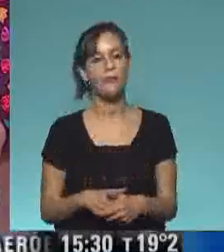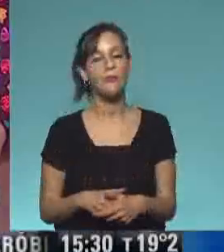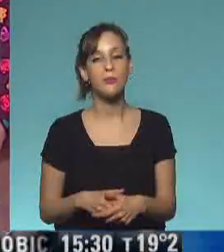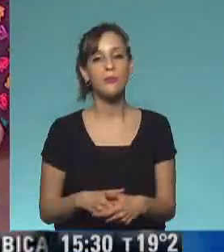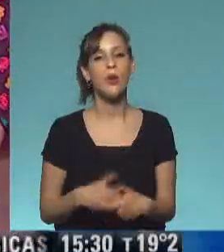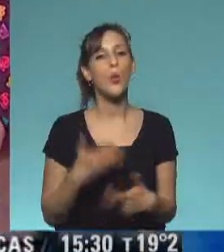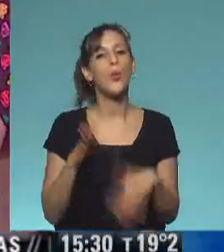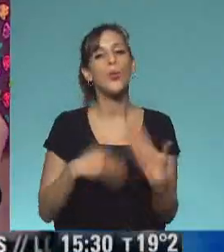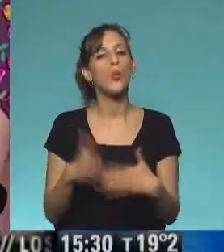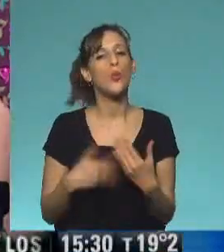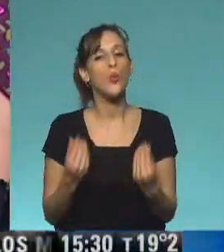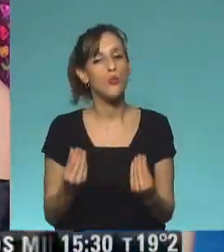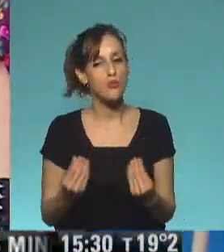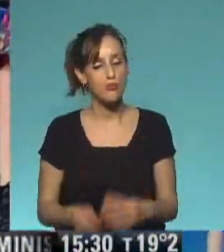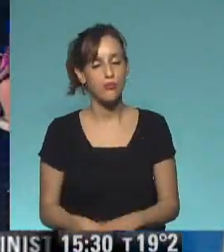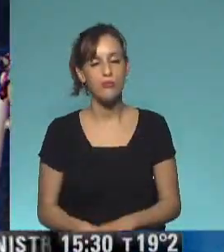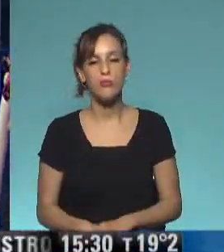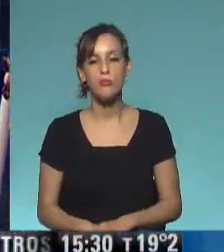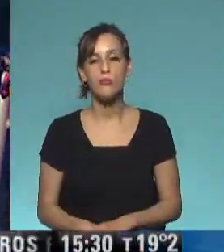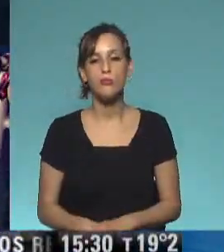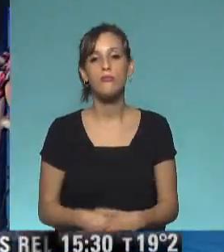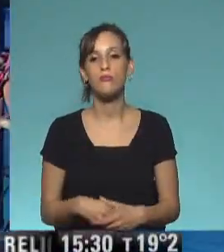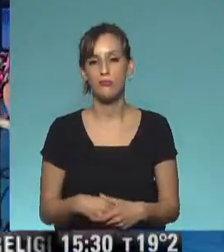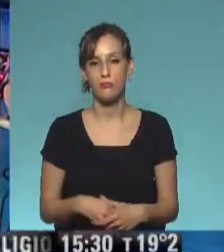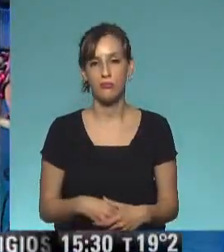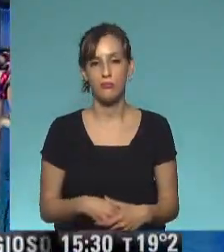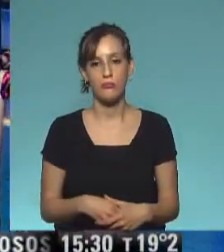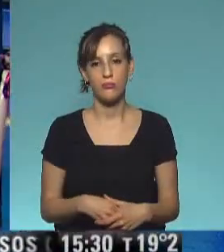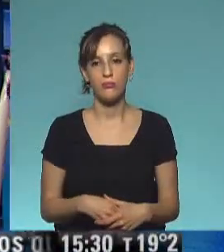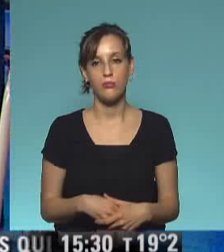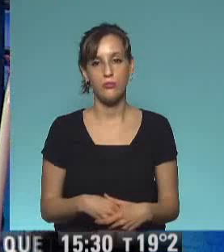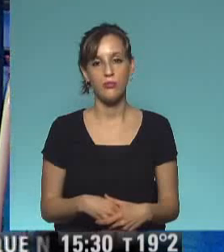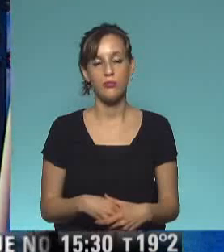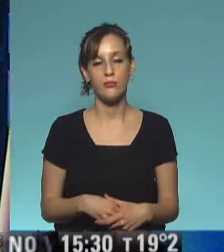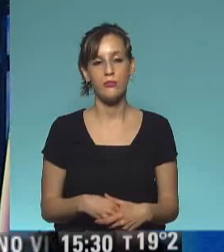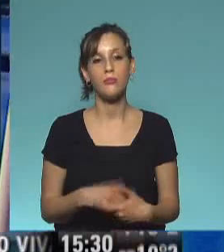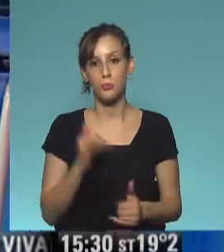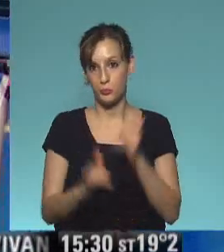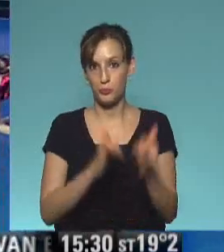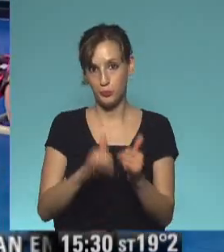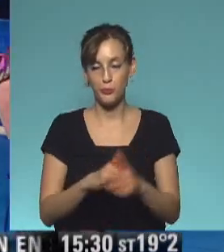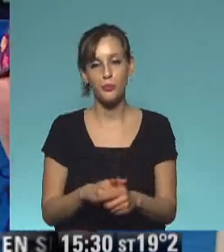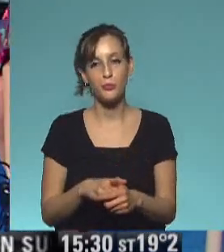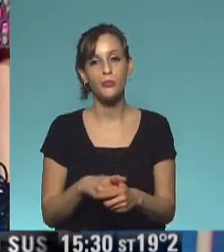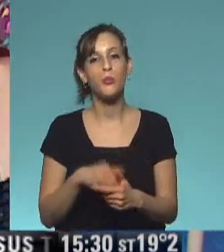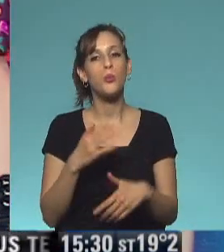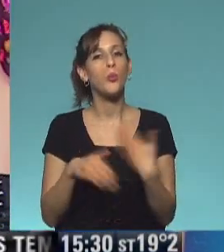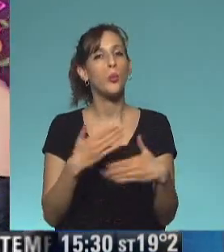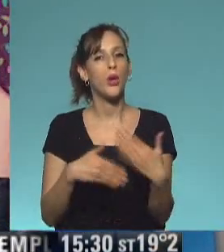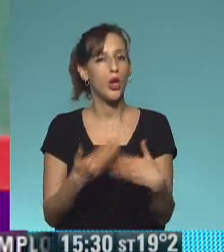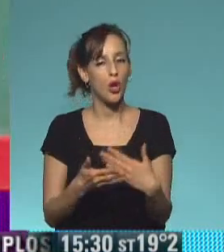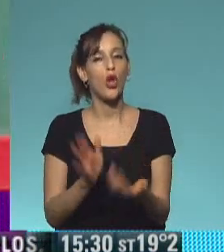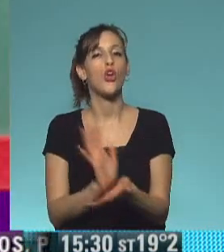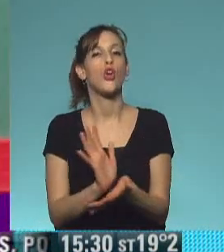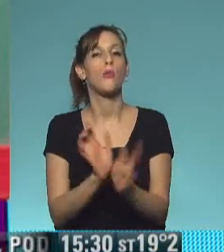¿Cómo se juega? ¿Cómo se llama y cómo se juega este juego? Es el juego con frijoles. Con frijoles. Frijoles. ¿Sí? Frijoles. Frijoles son los porotos. Los